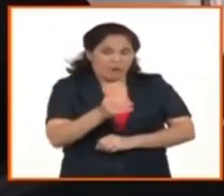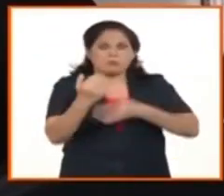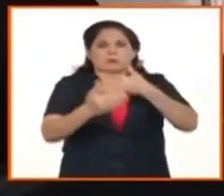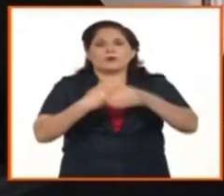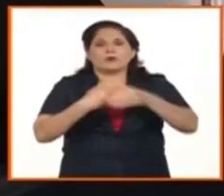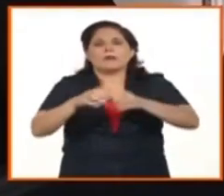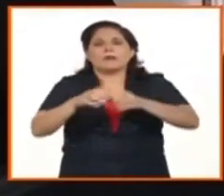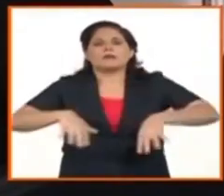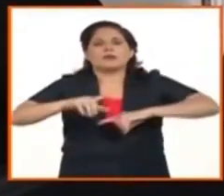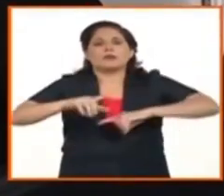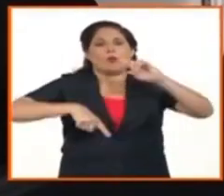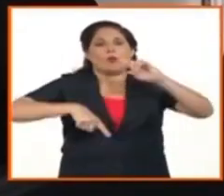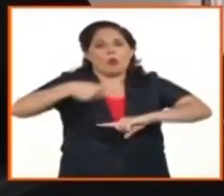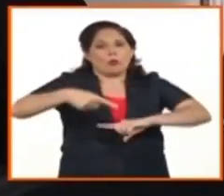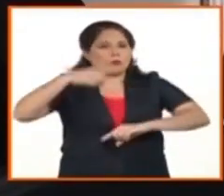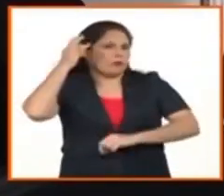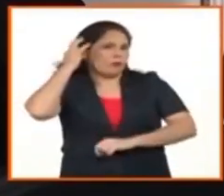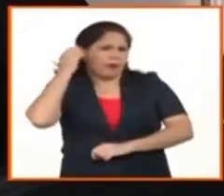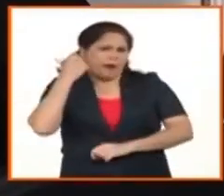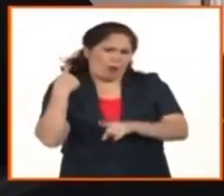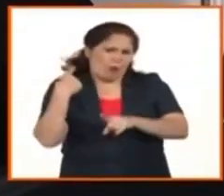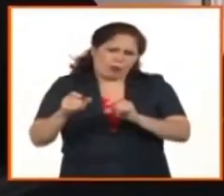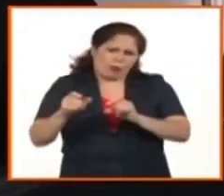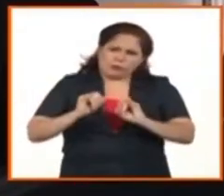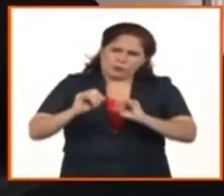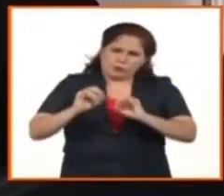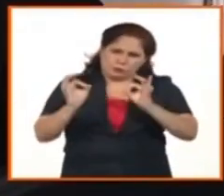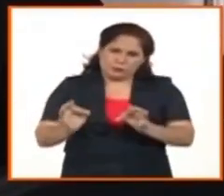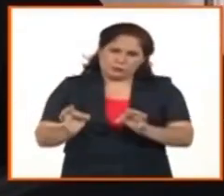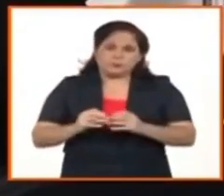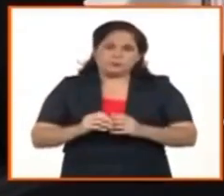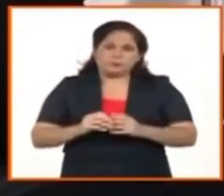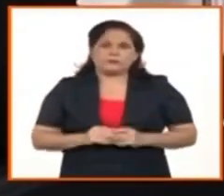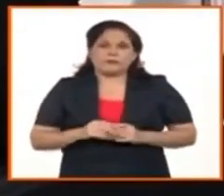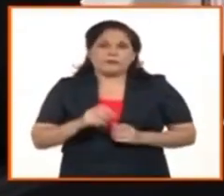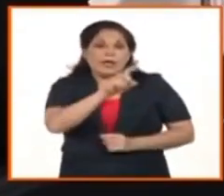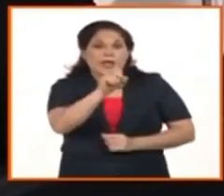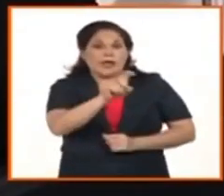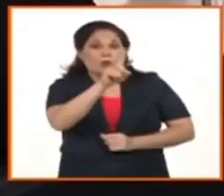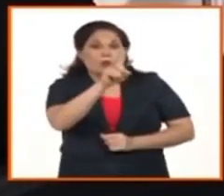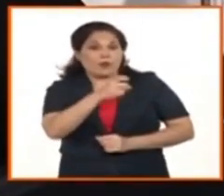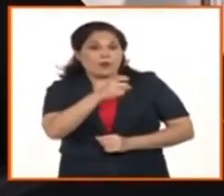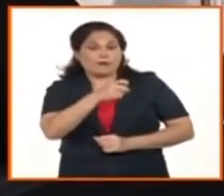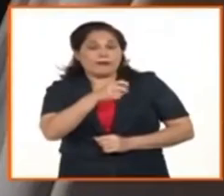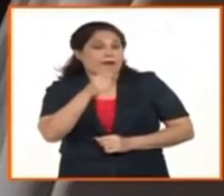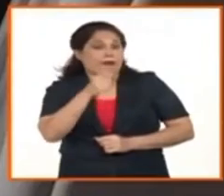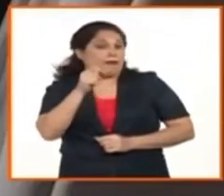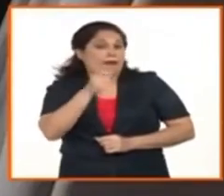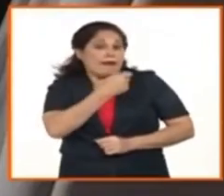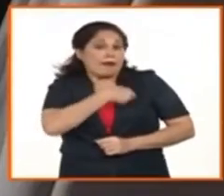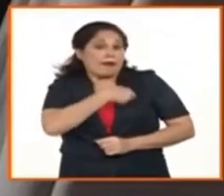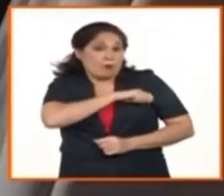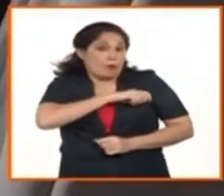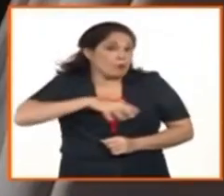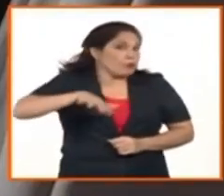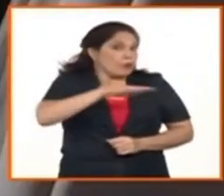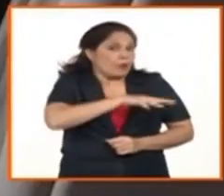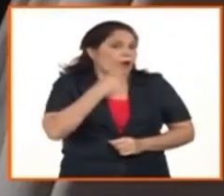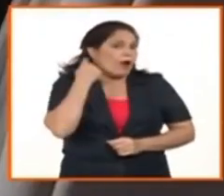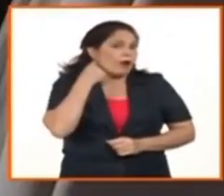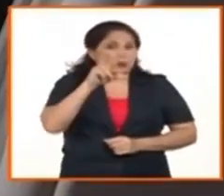si no voy a poner algunos datos muy breve de la encuesta nacional de igualdad de género que se realizó en el año